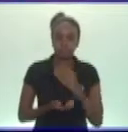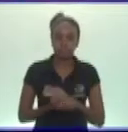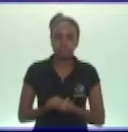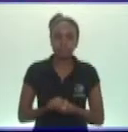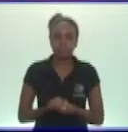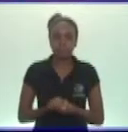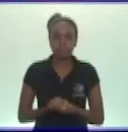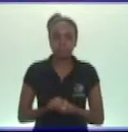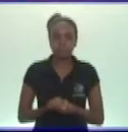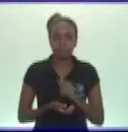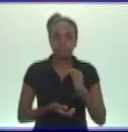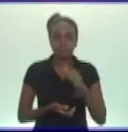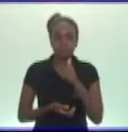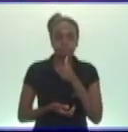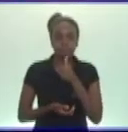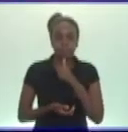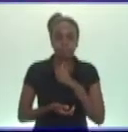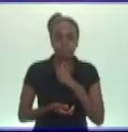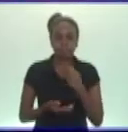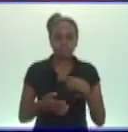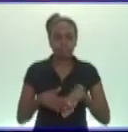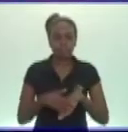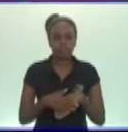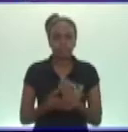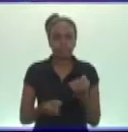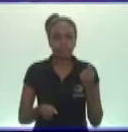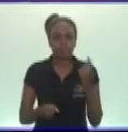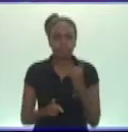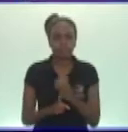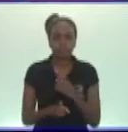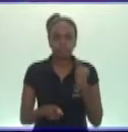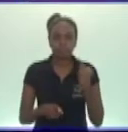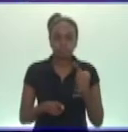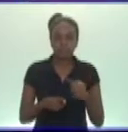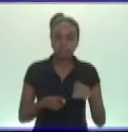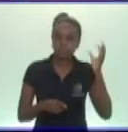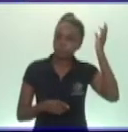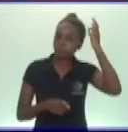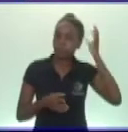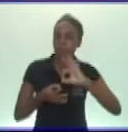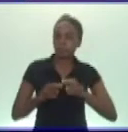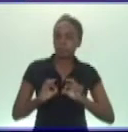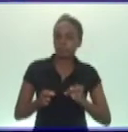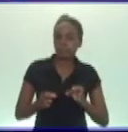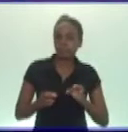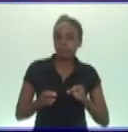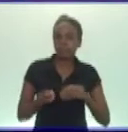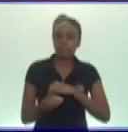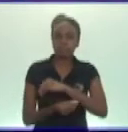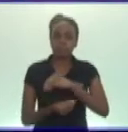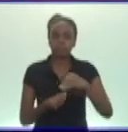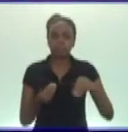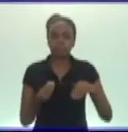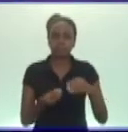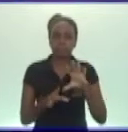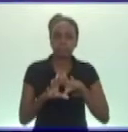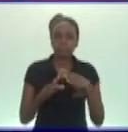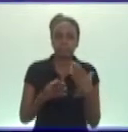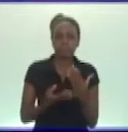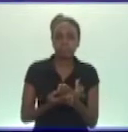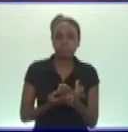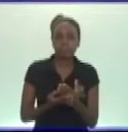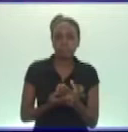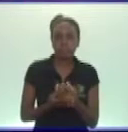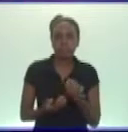Es viernes, día de encuentro con el español y la literatura, día para compartir saberes. Espero que haya sido esta una muy